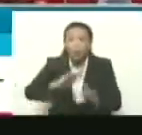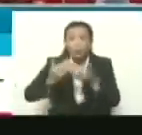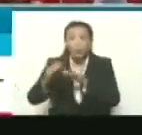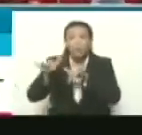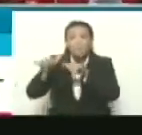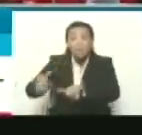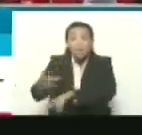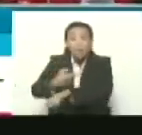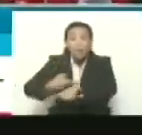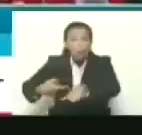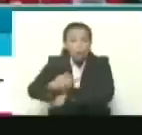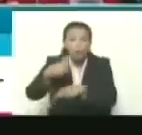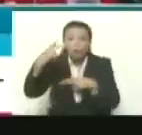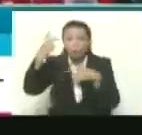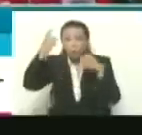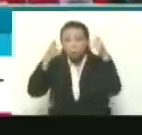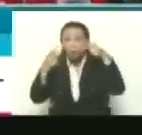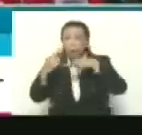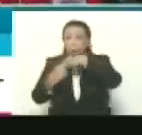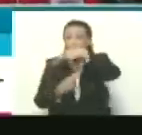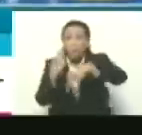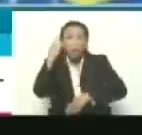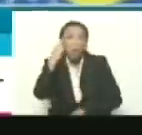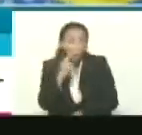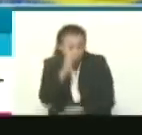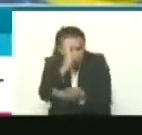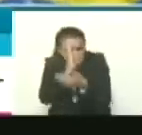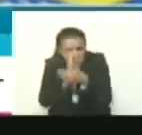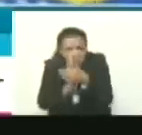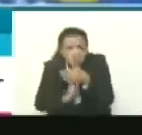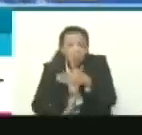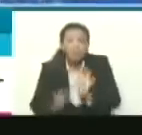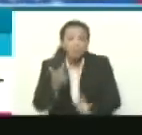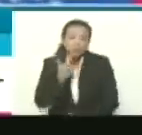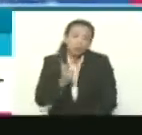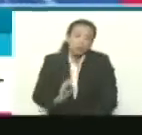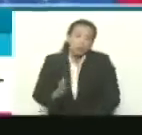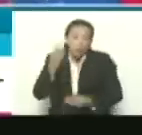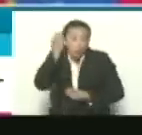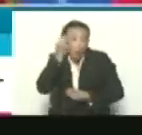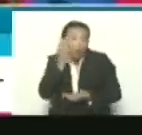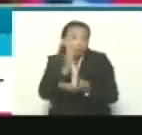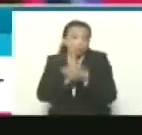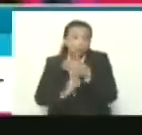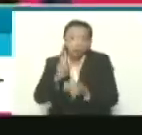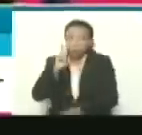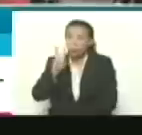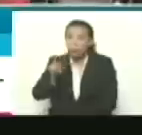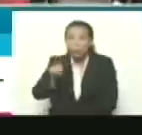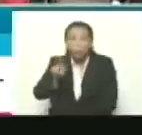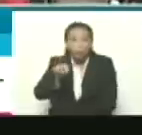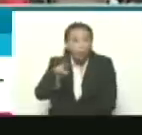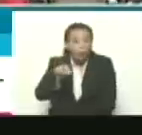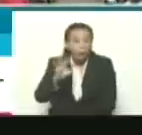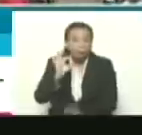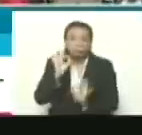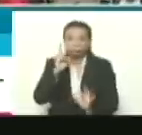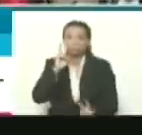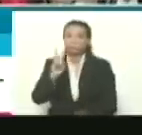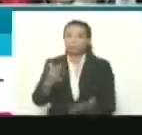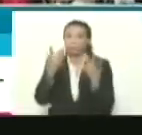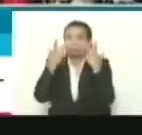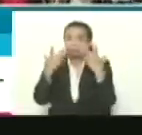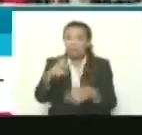su gobierno bolivariano, que humildemente presido yo, no lo había visto.